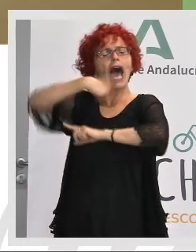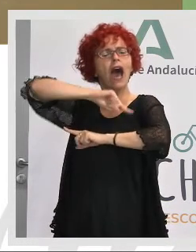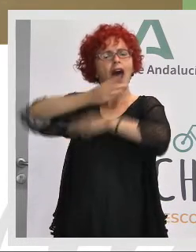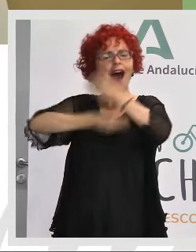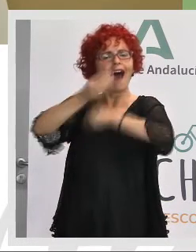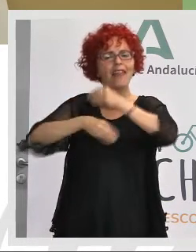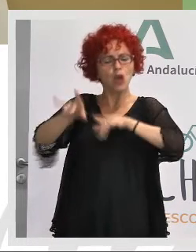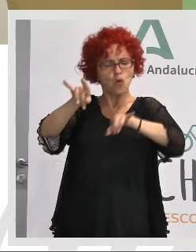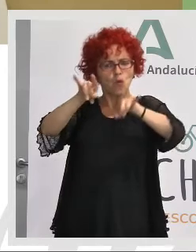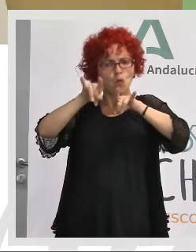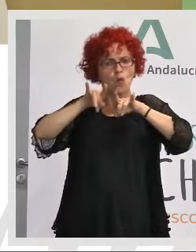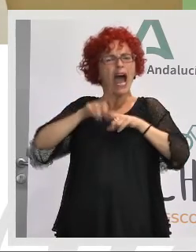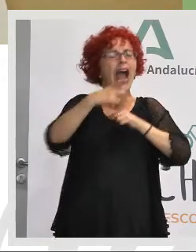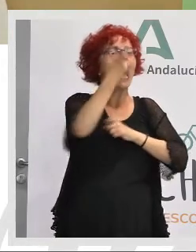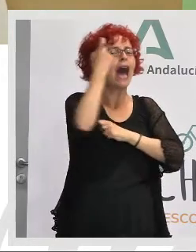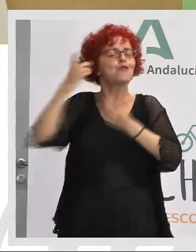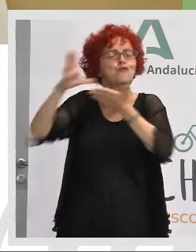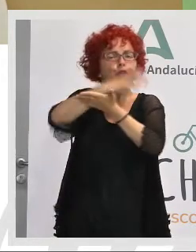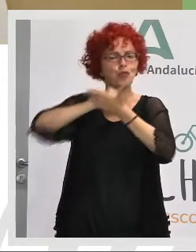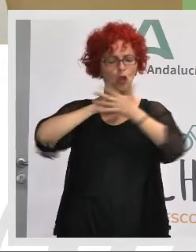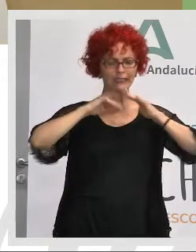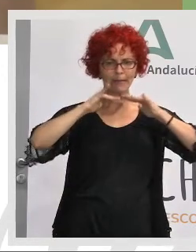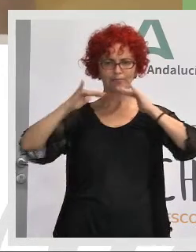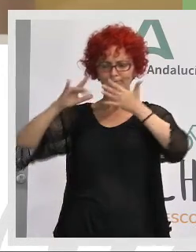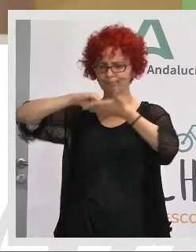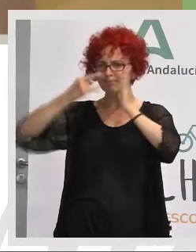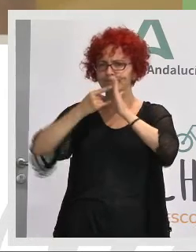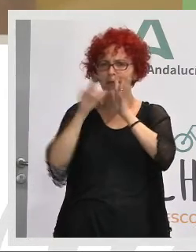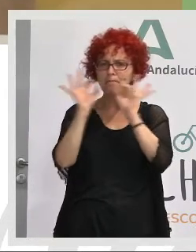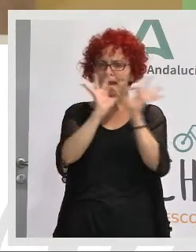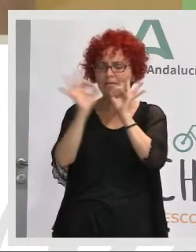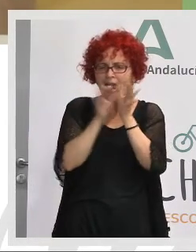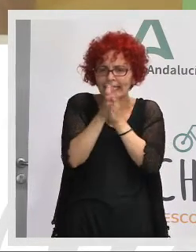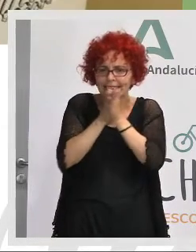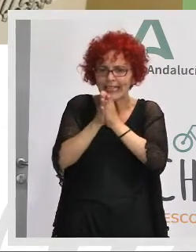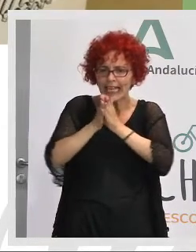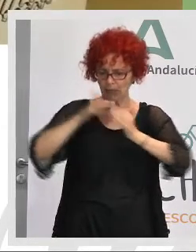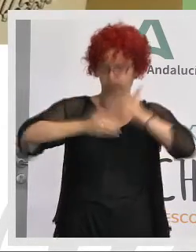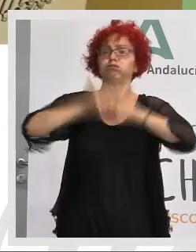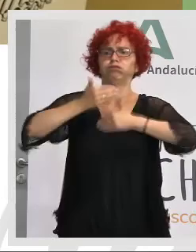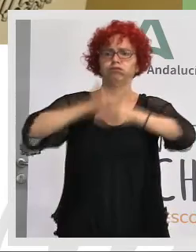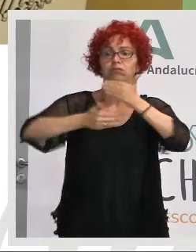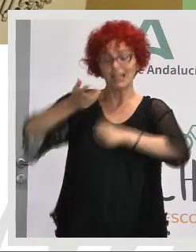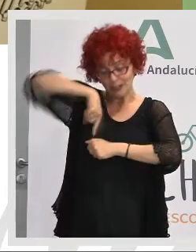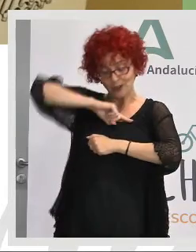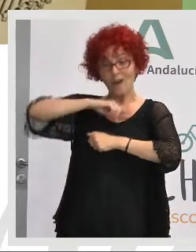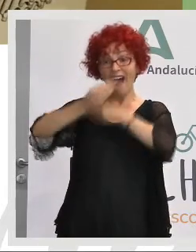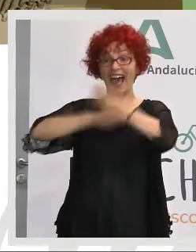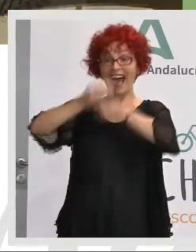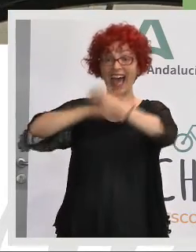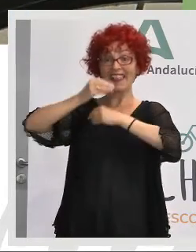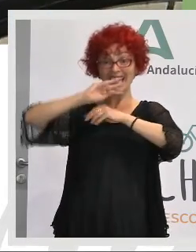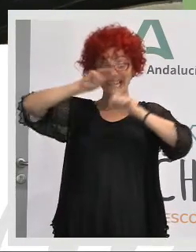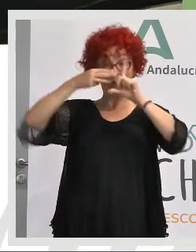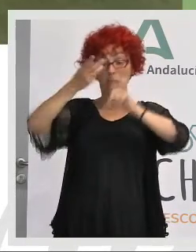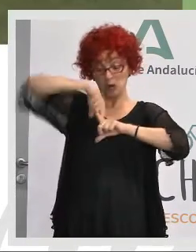el artífice y protagonista de la campaña hacia la comunidad. Nuestra táctica es